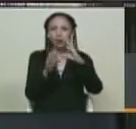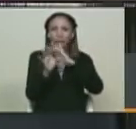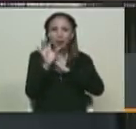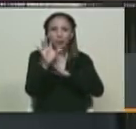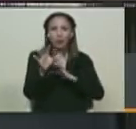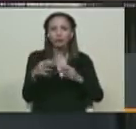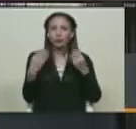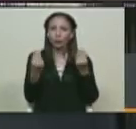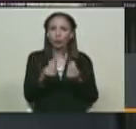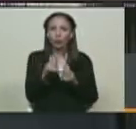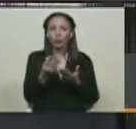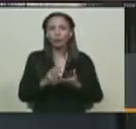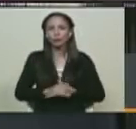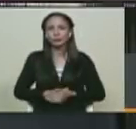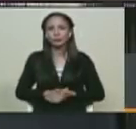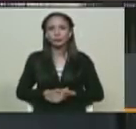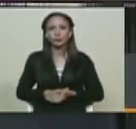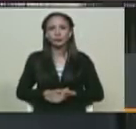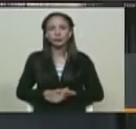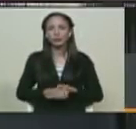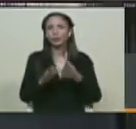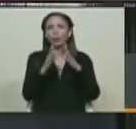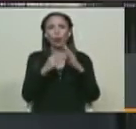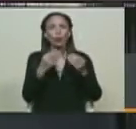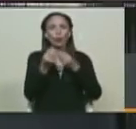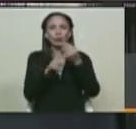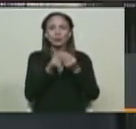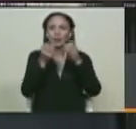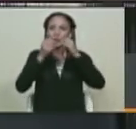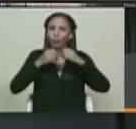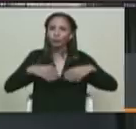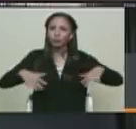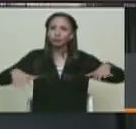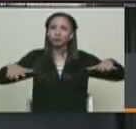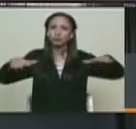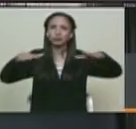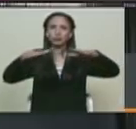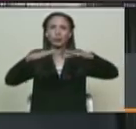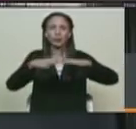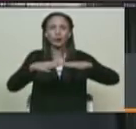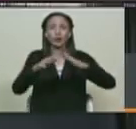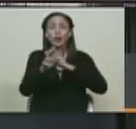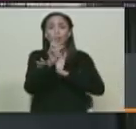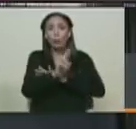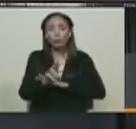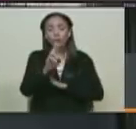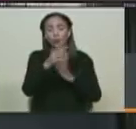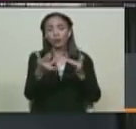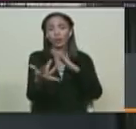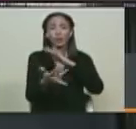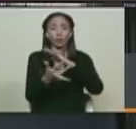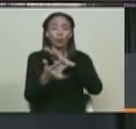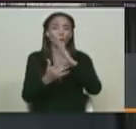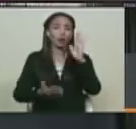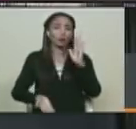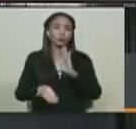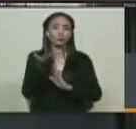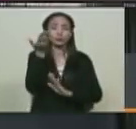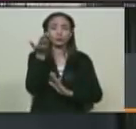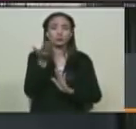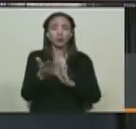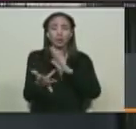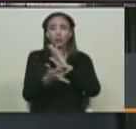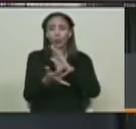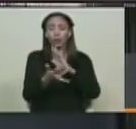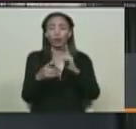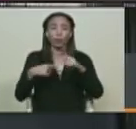en su creación, en su despliegue, estamos utilizando la más alta tecnología y estamos